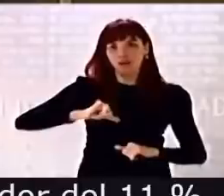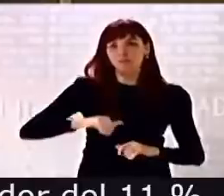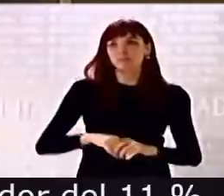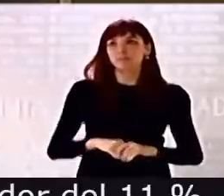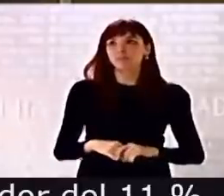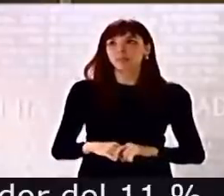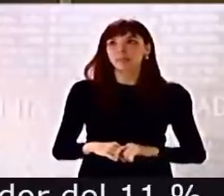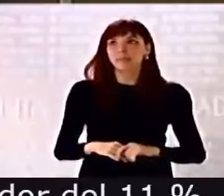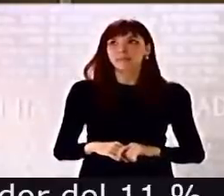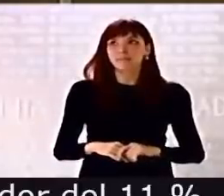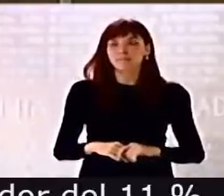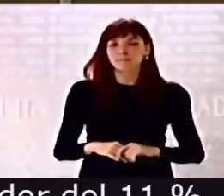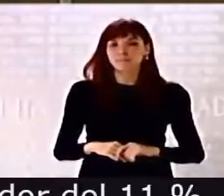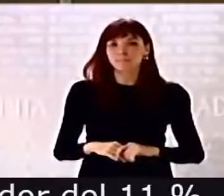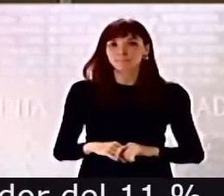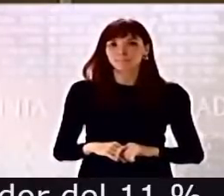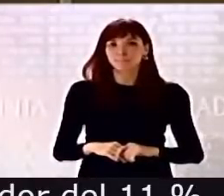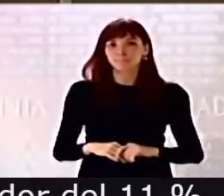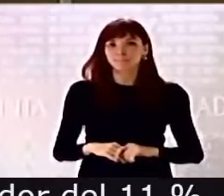hospitales.